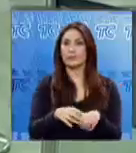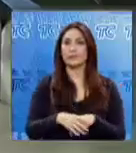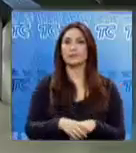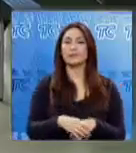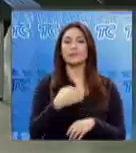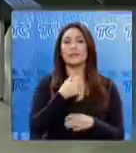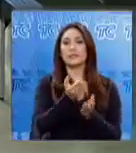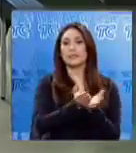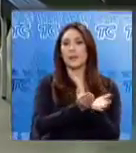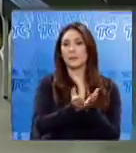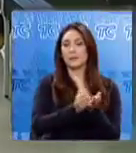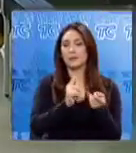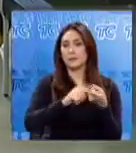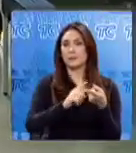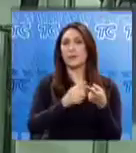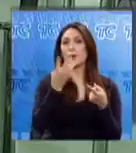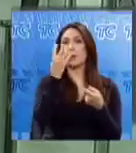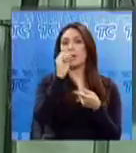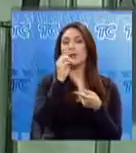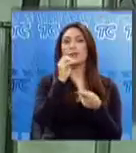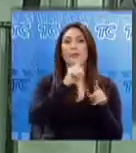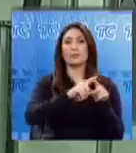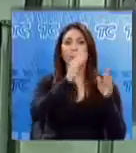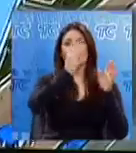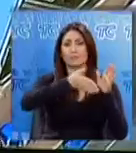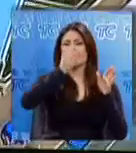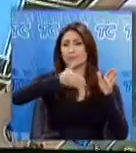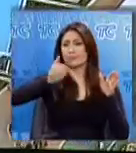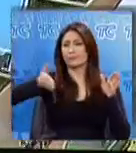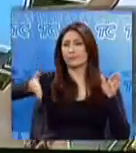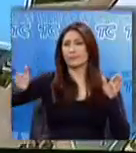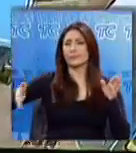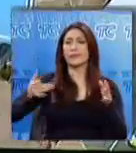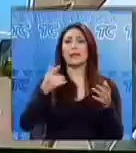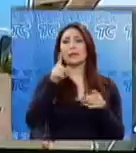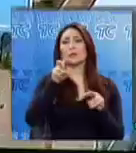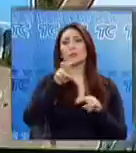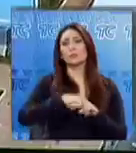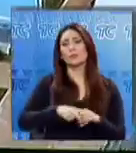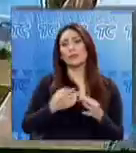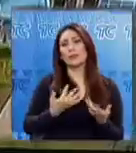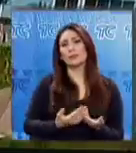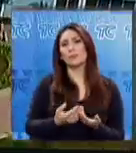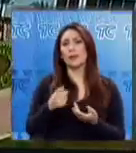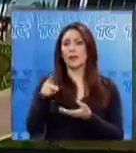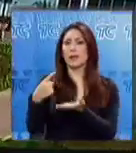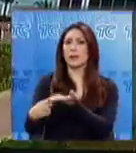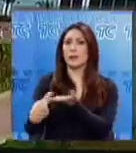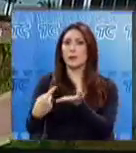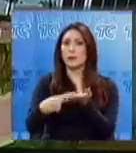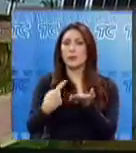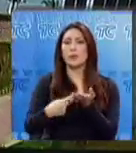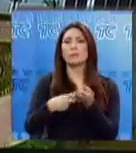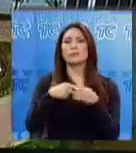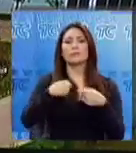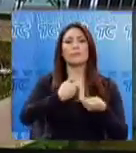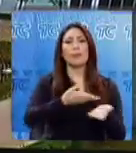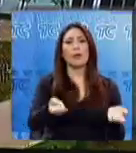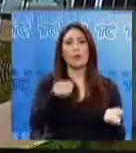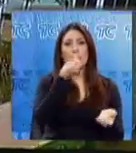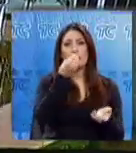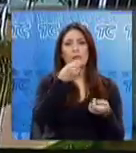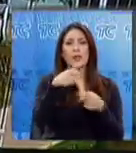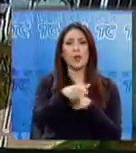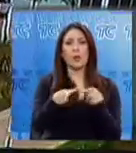con servicios como 40 multiventanillas, salas de espera, reuniones, patio de comidas, locales